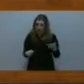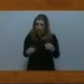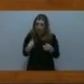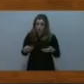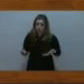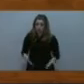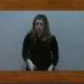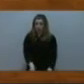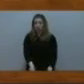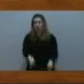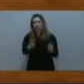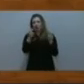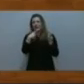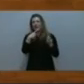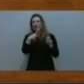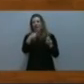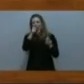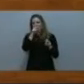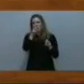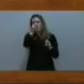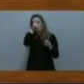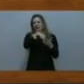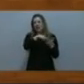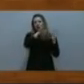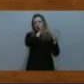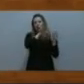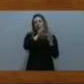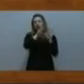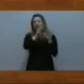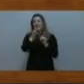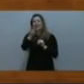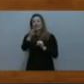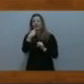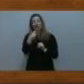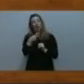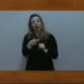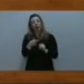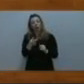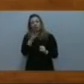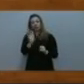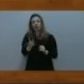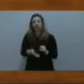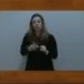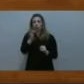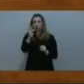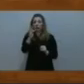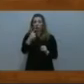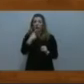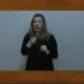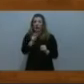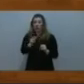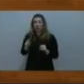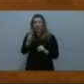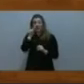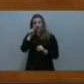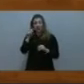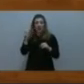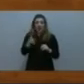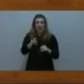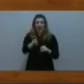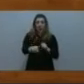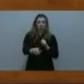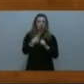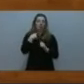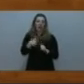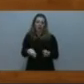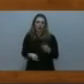lo toma en serio en el año 1983 y se pasa de 146 peregrinos en ese mismo año a 99.567 10